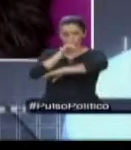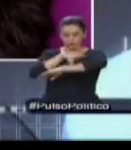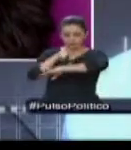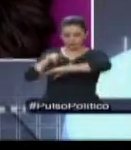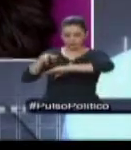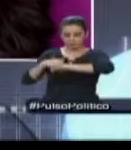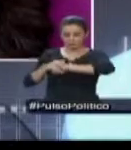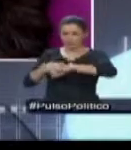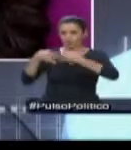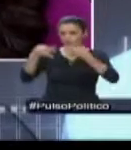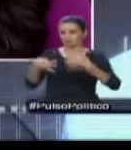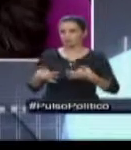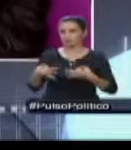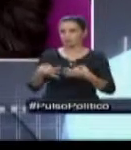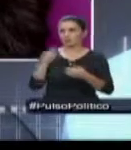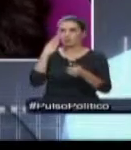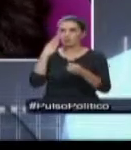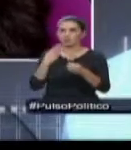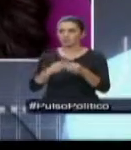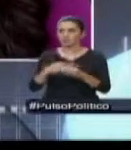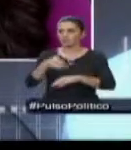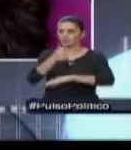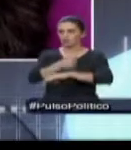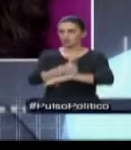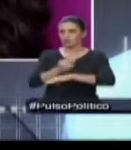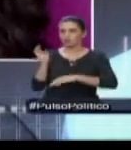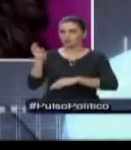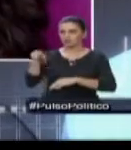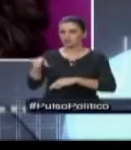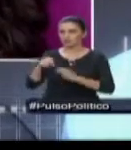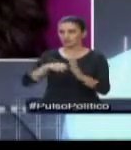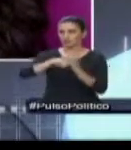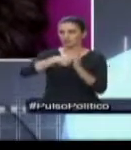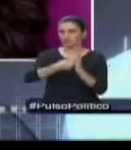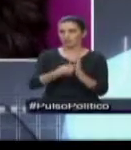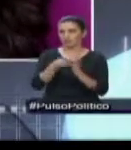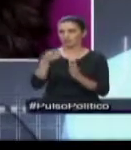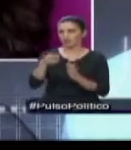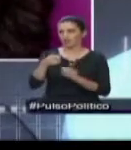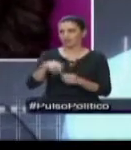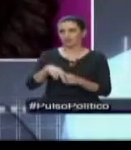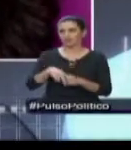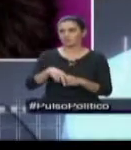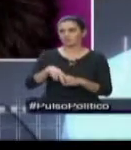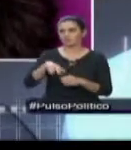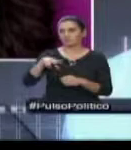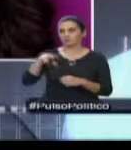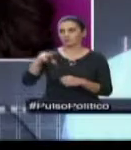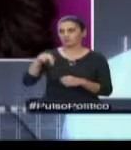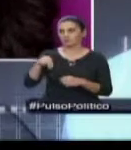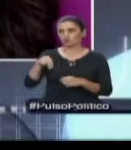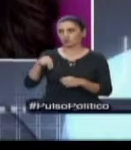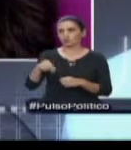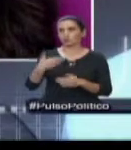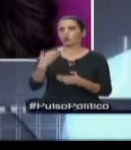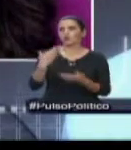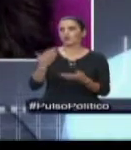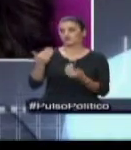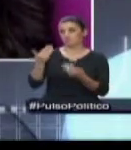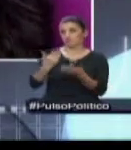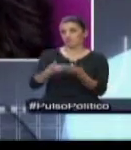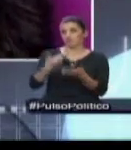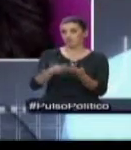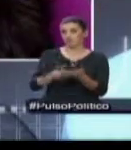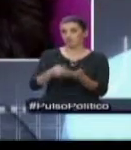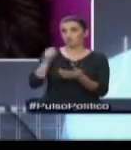cumplimiento de los objetivos de las instituciones del estado la contraloría y no glosa a las instituciones si no emite